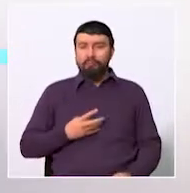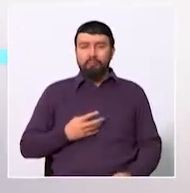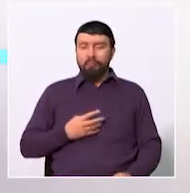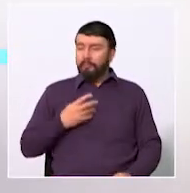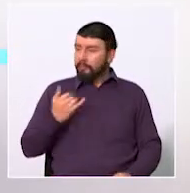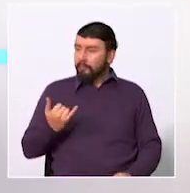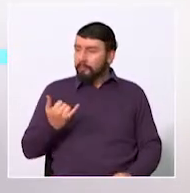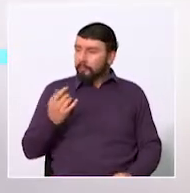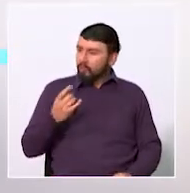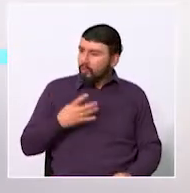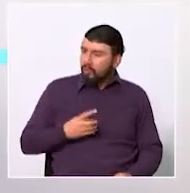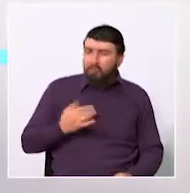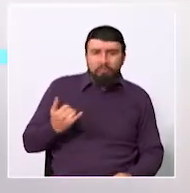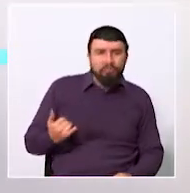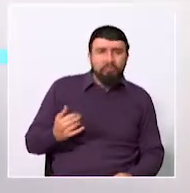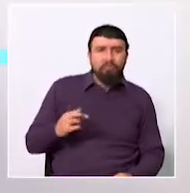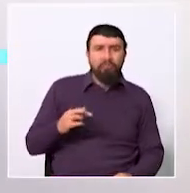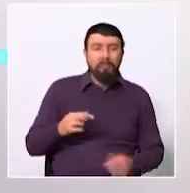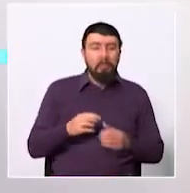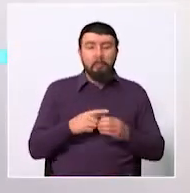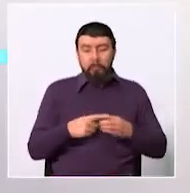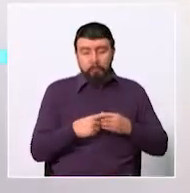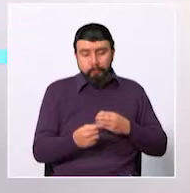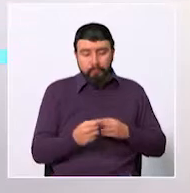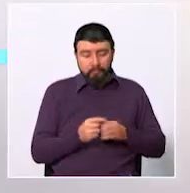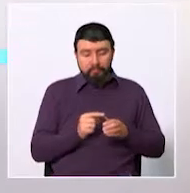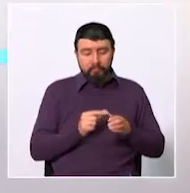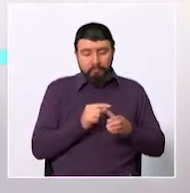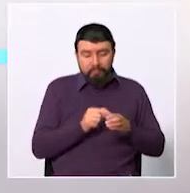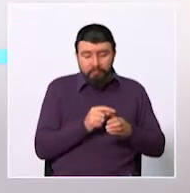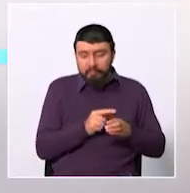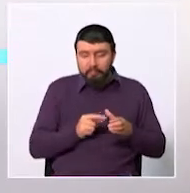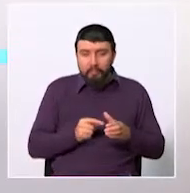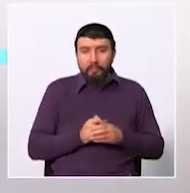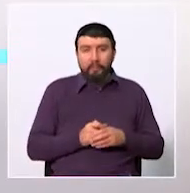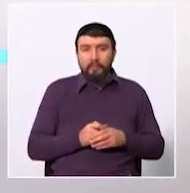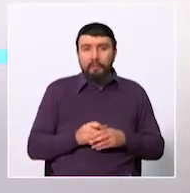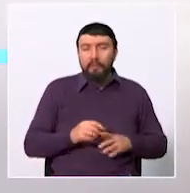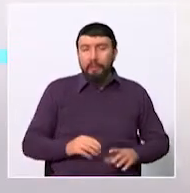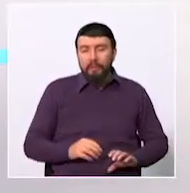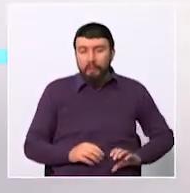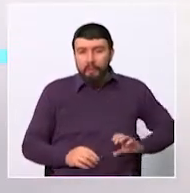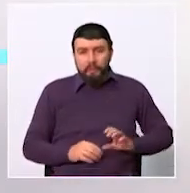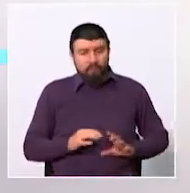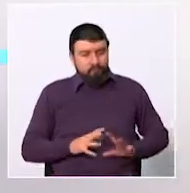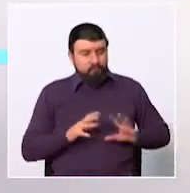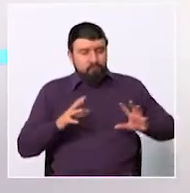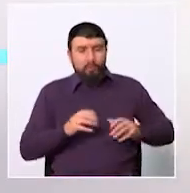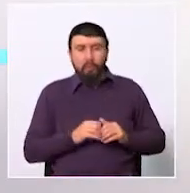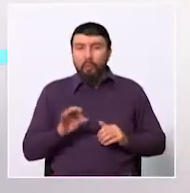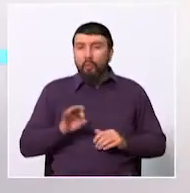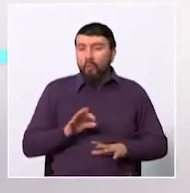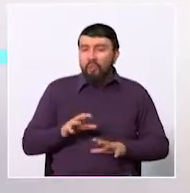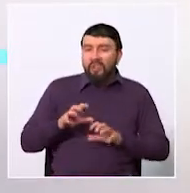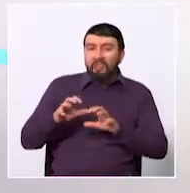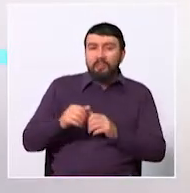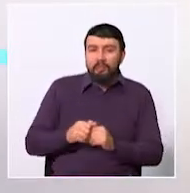pólipo divertículo colitis o cáncer a colonoscopia